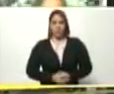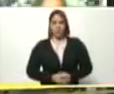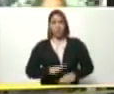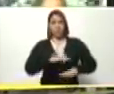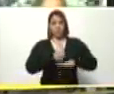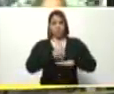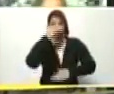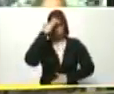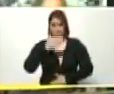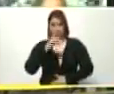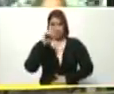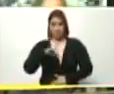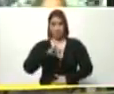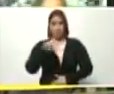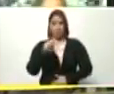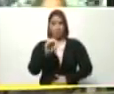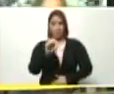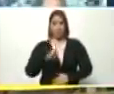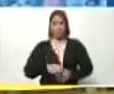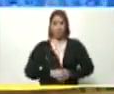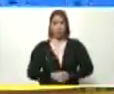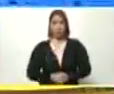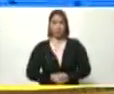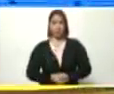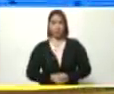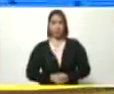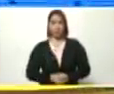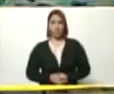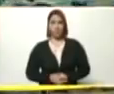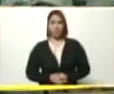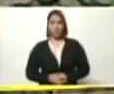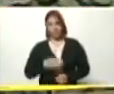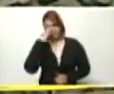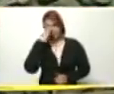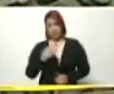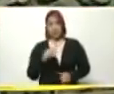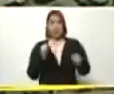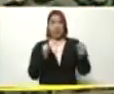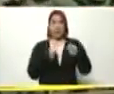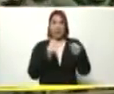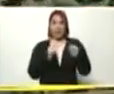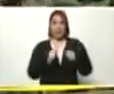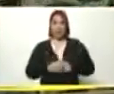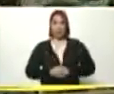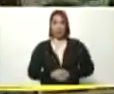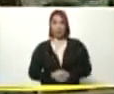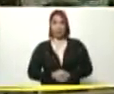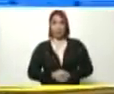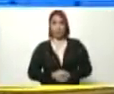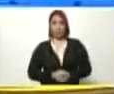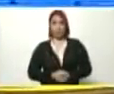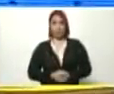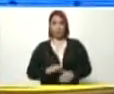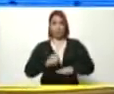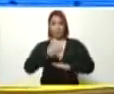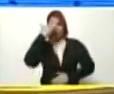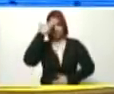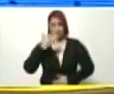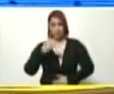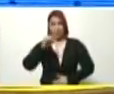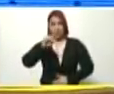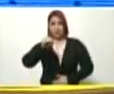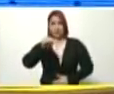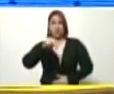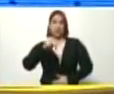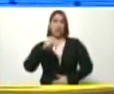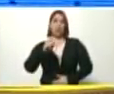general José Santiago Moreno Martínez, comandante de los Andes. El mayor general Santiago